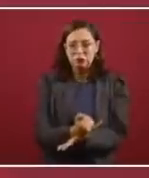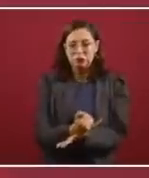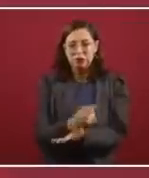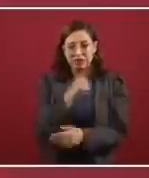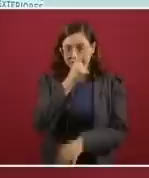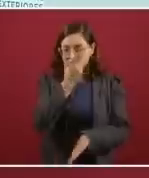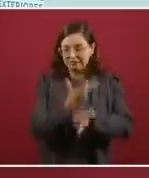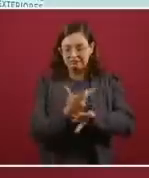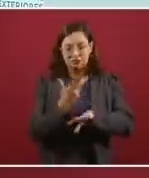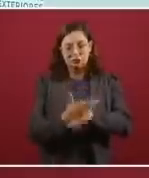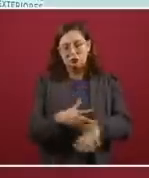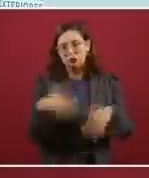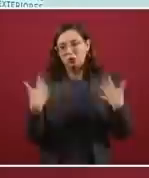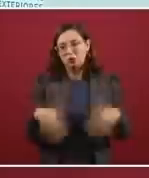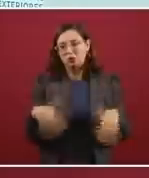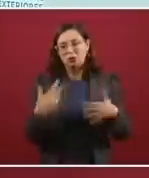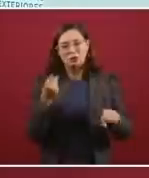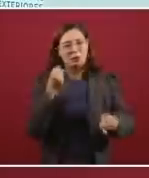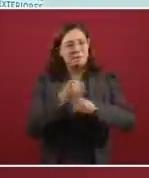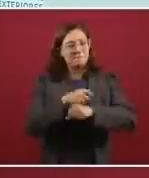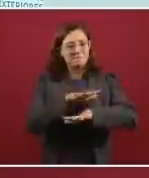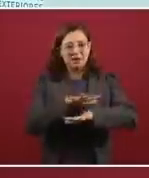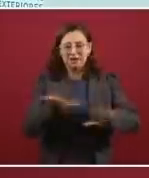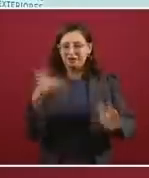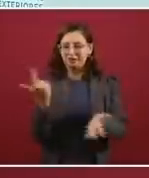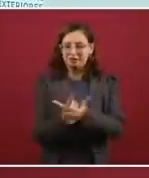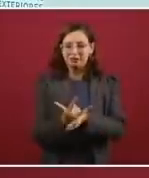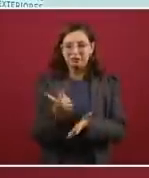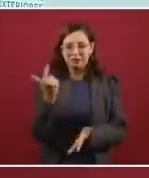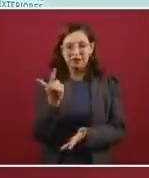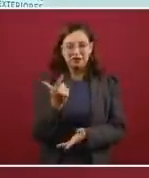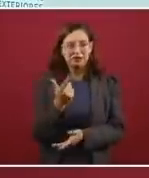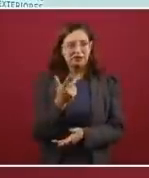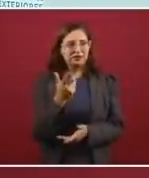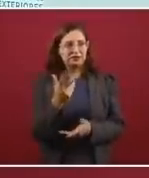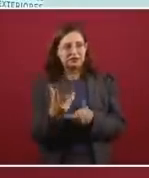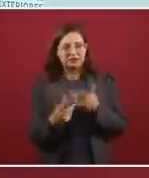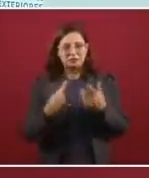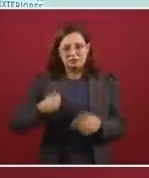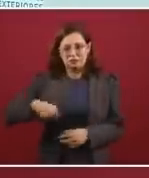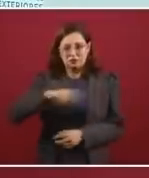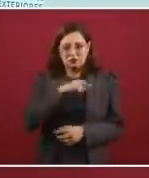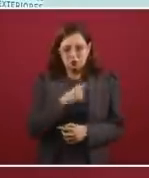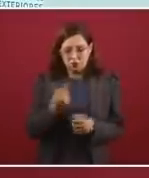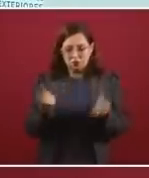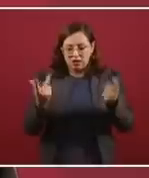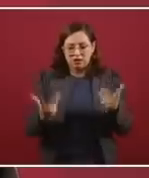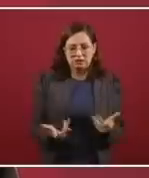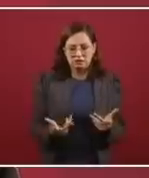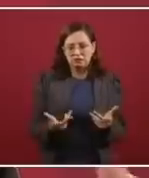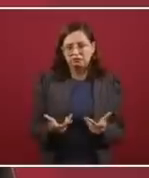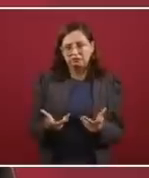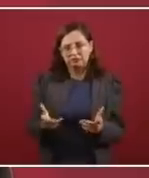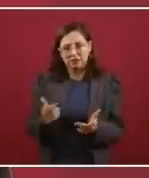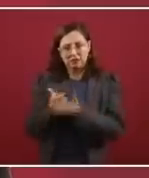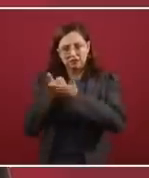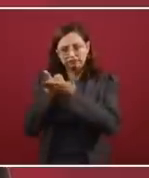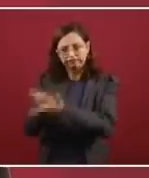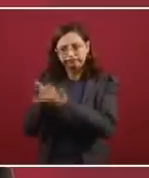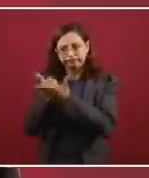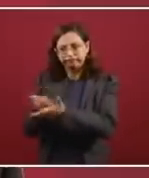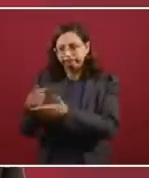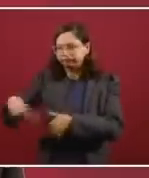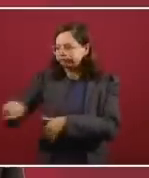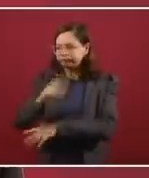Corte de Estados Unidos. Entonces, ¿qué tenemos que hacer? Crear alternativas para las personas, para que no tengan que correr esos riesgos. Nosotros estamos preocupados por